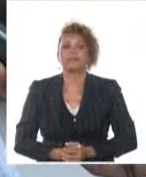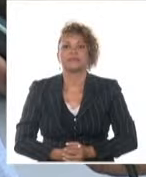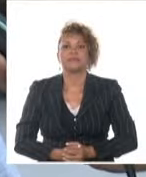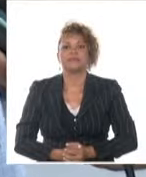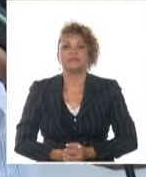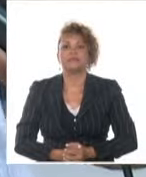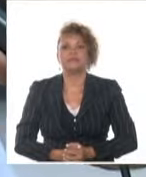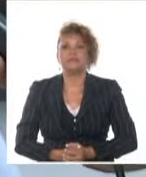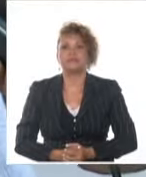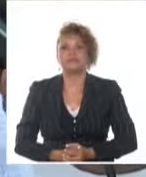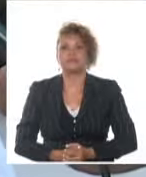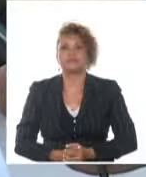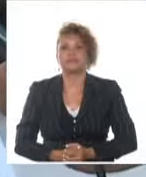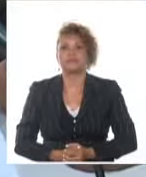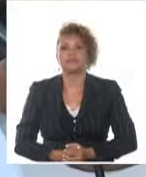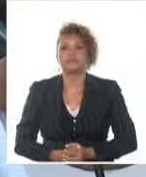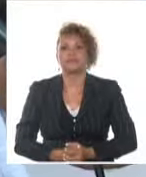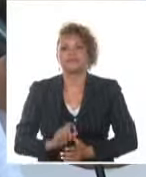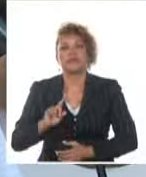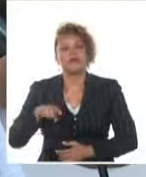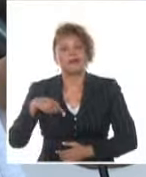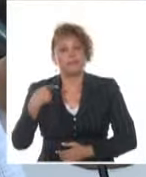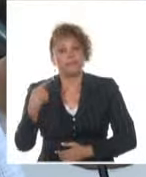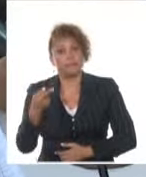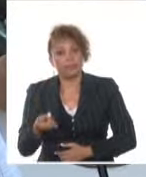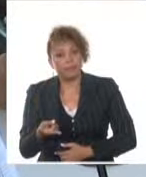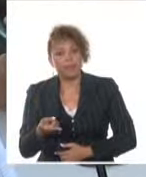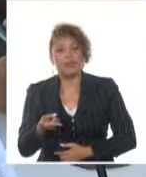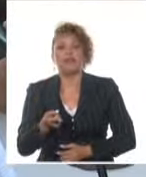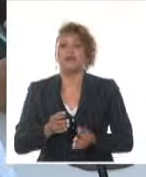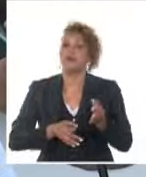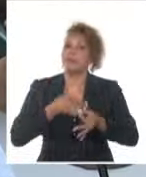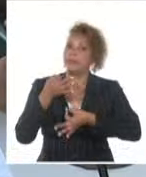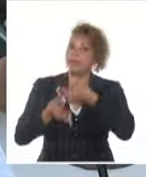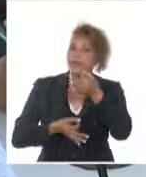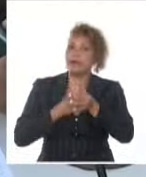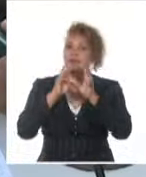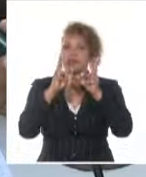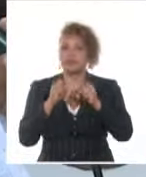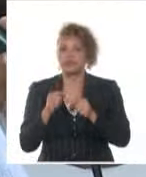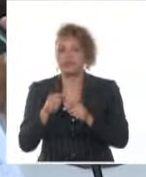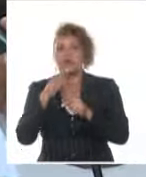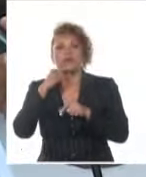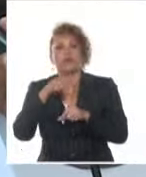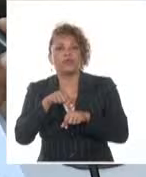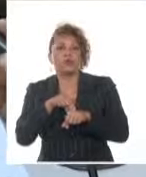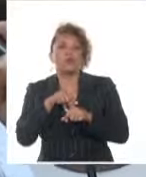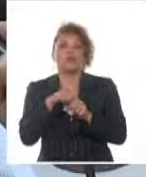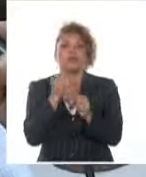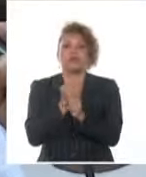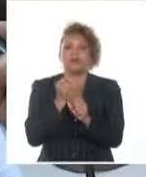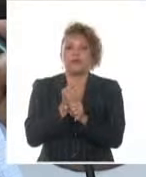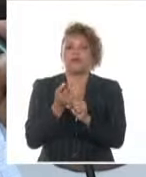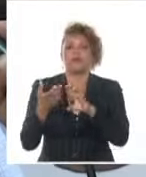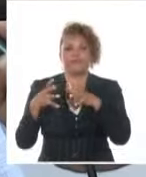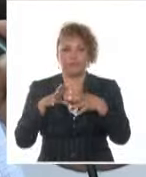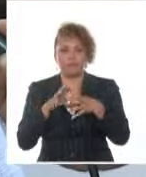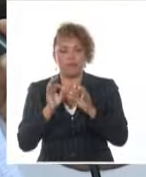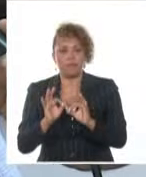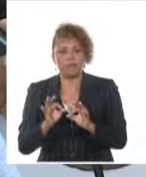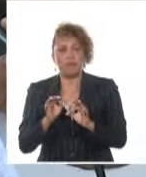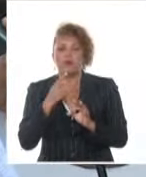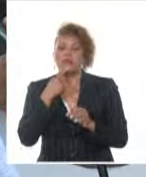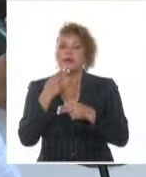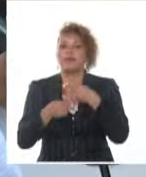la población. De manera, mañana vamos a explicar el resultado que vamos a tener de esta tarea. Vamos a hacer, por supuesto,